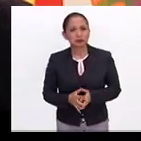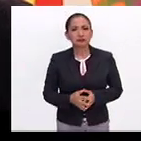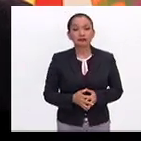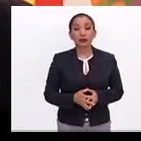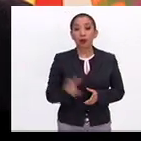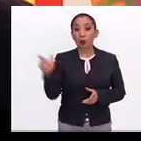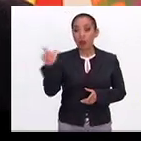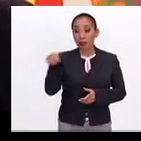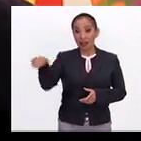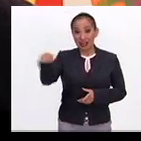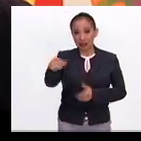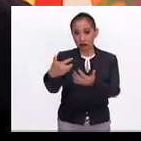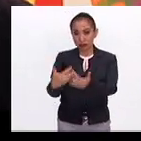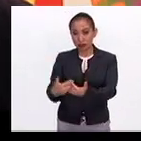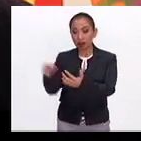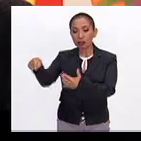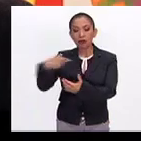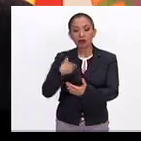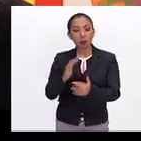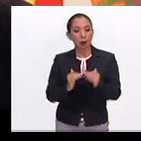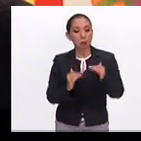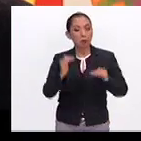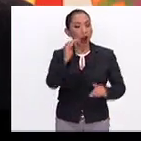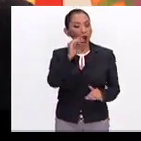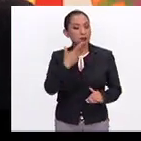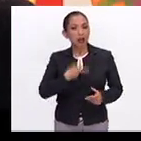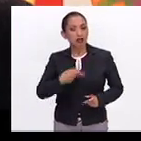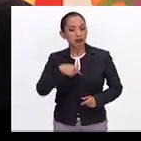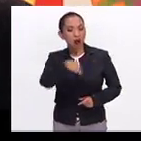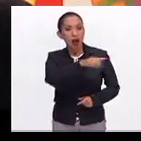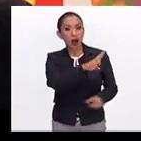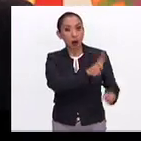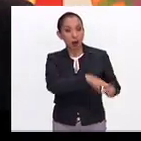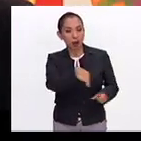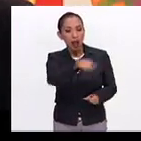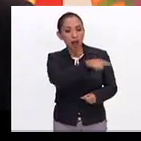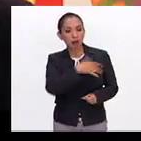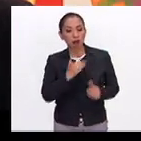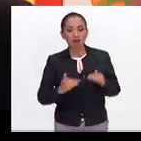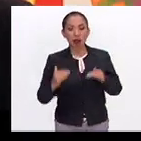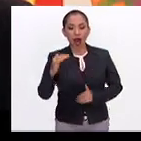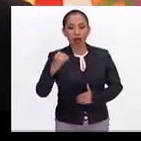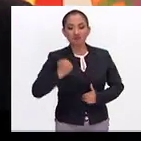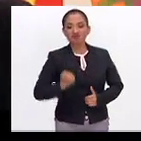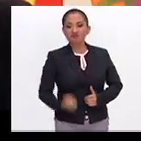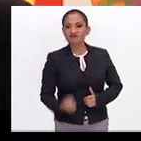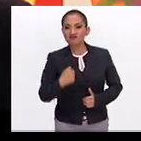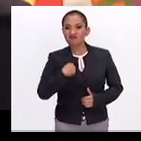Al hacer eso, obtienen ventaja sobre las personas comunes e individuos.